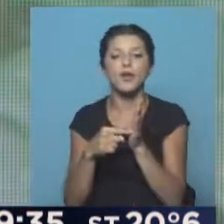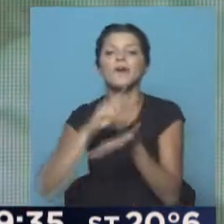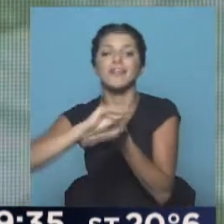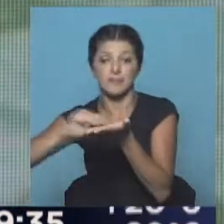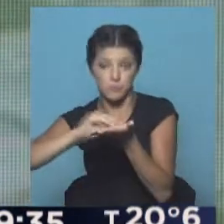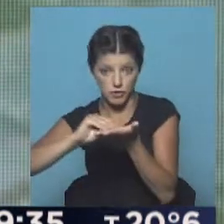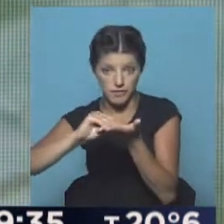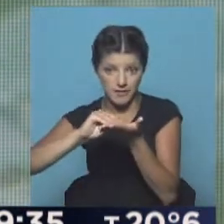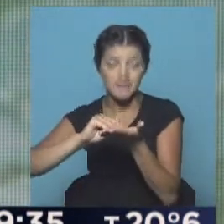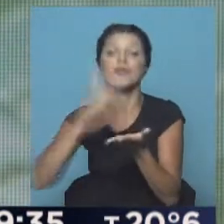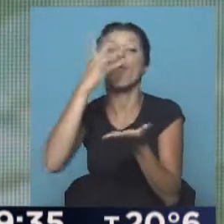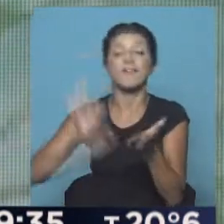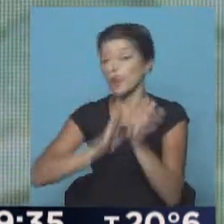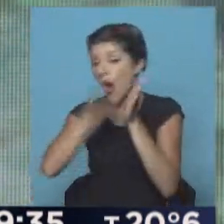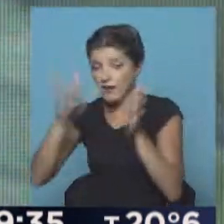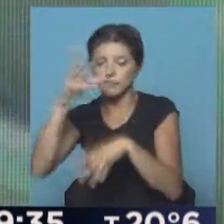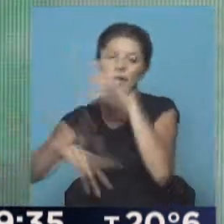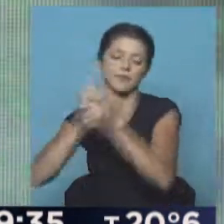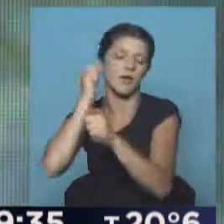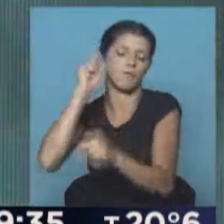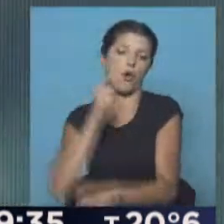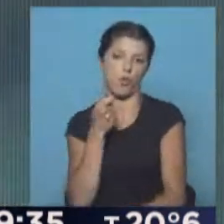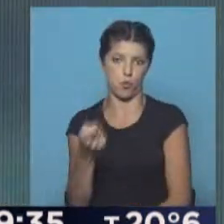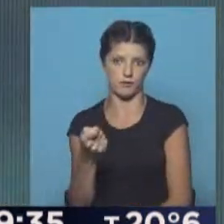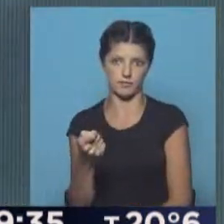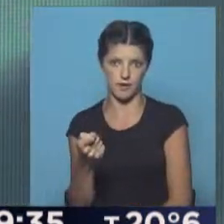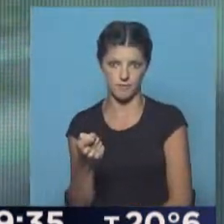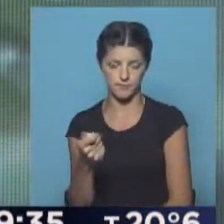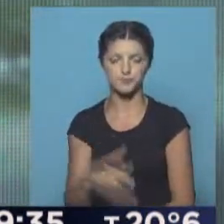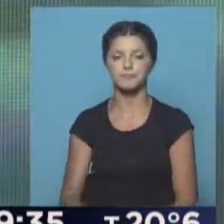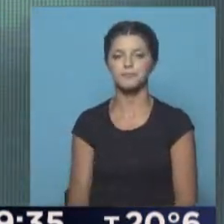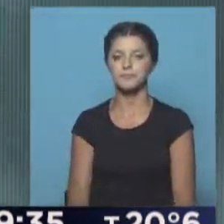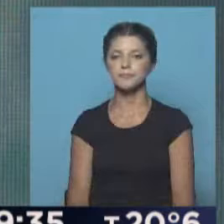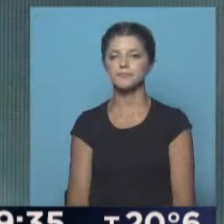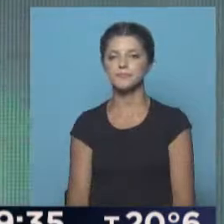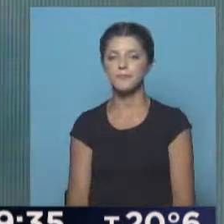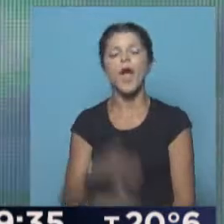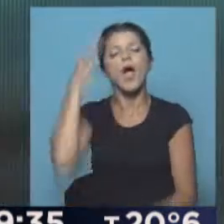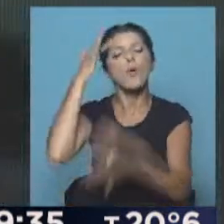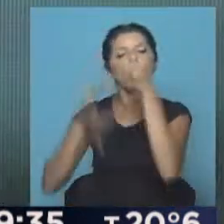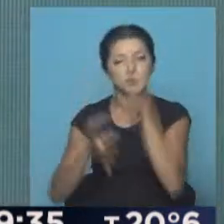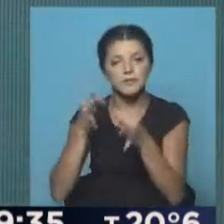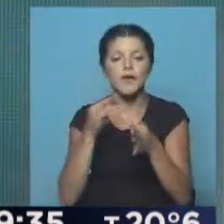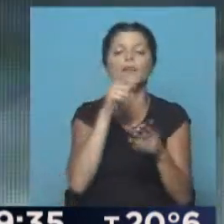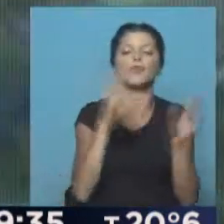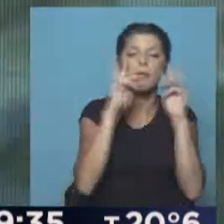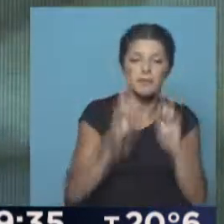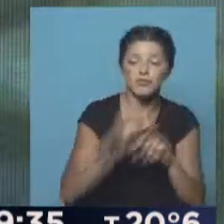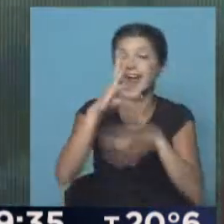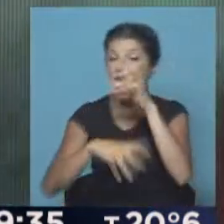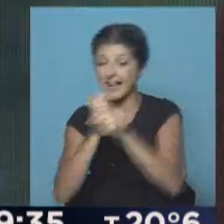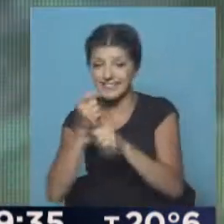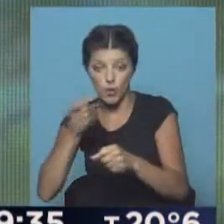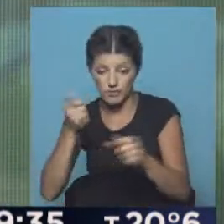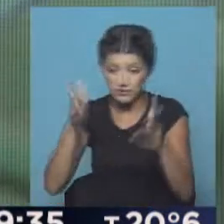4 años en hacer el juicio. Hay una ciénaga en la justicia que tiene que ver con el paso de la instrucción al juicio oral, donde